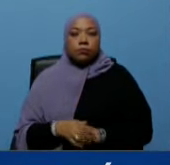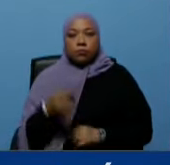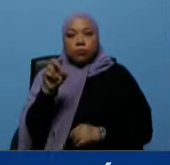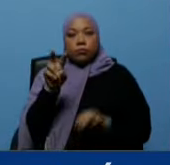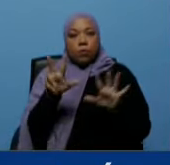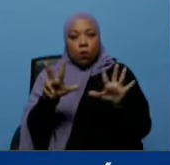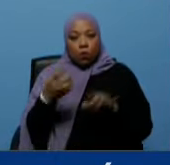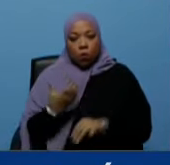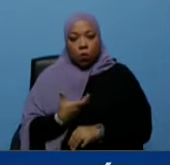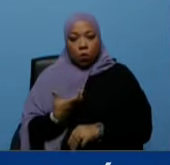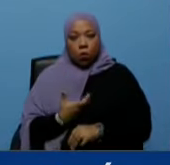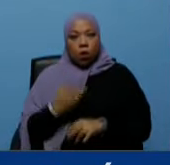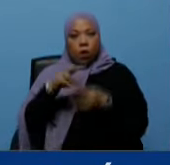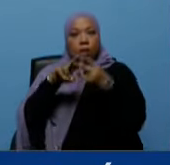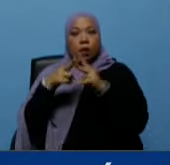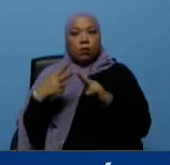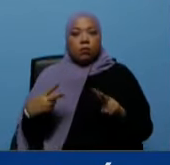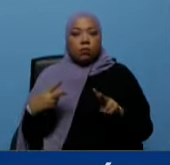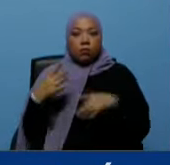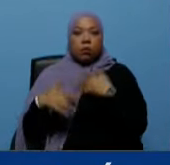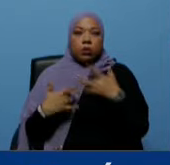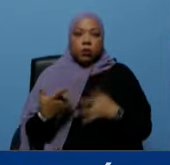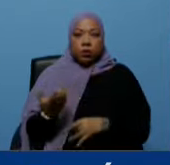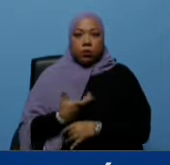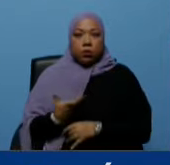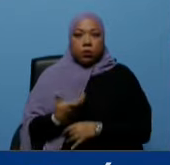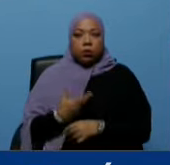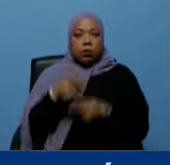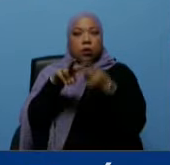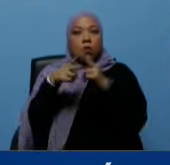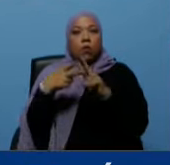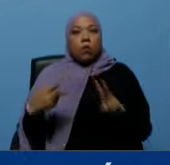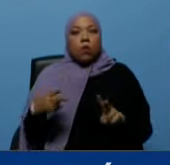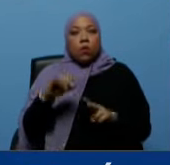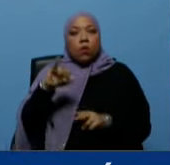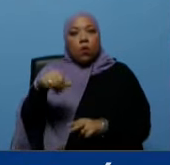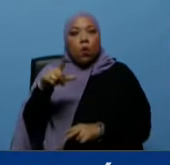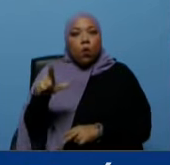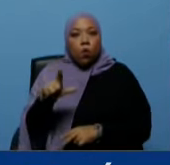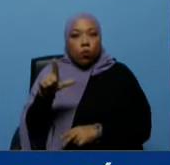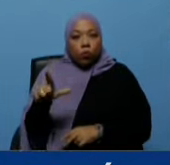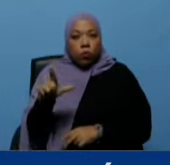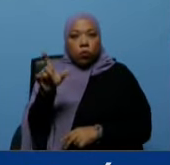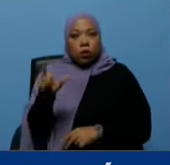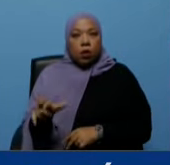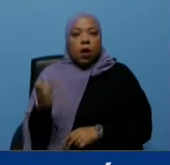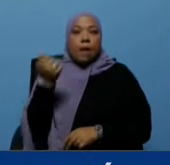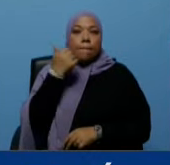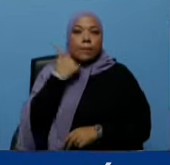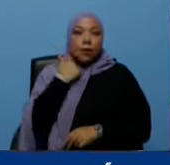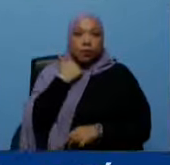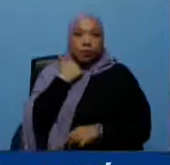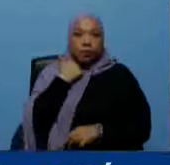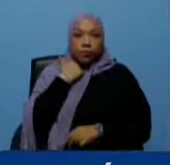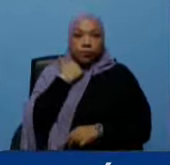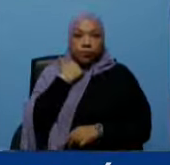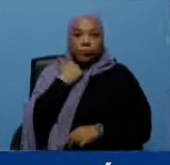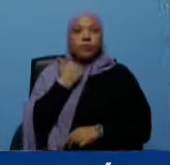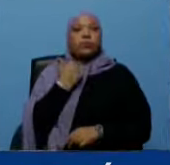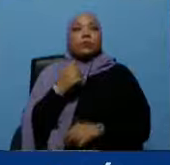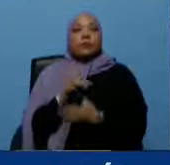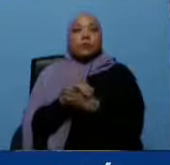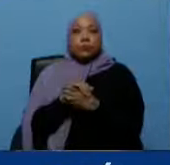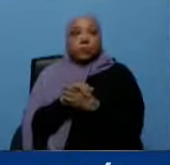alcaldes y alcaldesas de La Paz. Son los alcaldes de La Paz. Julio Fuenmayor en Valencia,